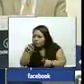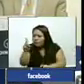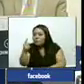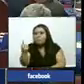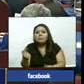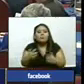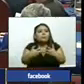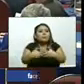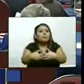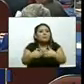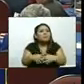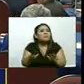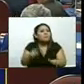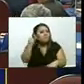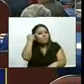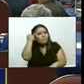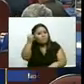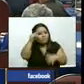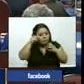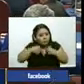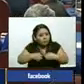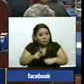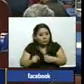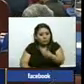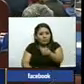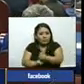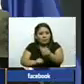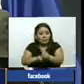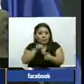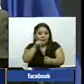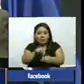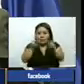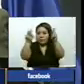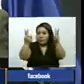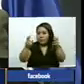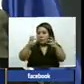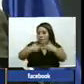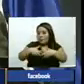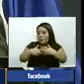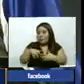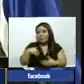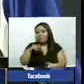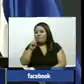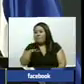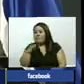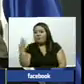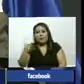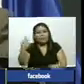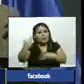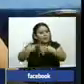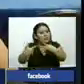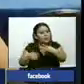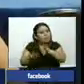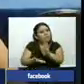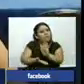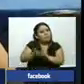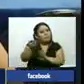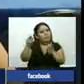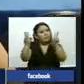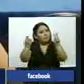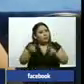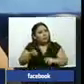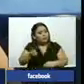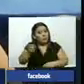una estrategia que permita potenciar al sector. Destacaron la necesidad de una política que contribuya a dinamizar la economía y mejorar